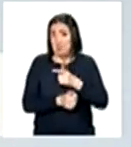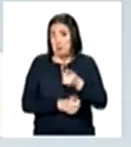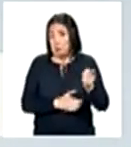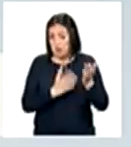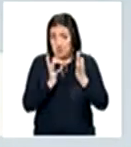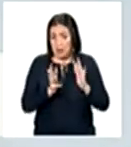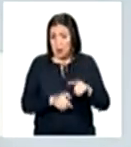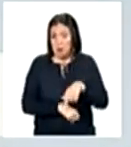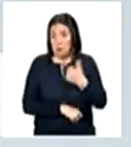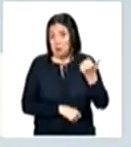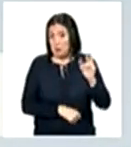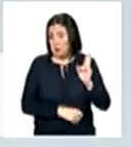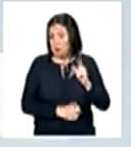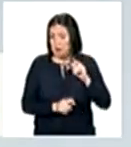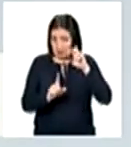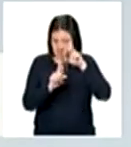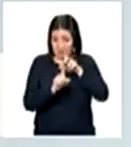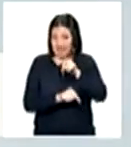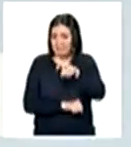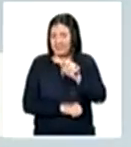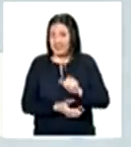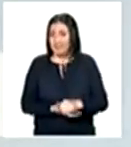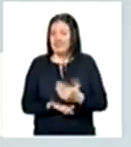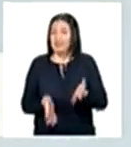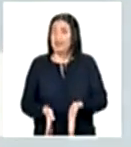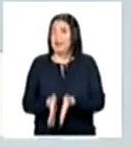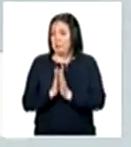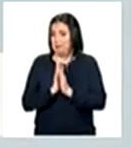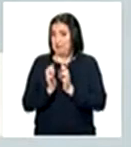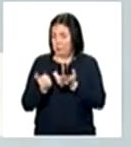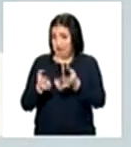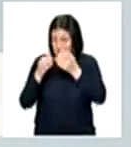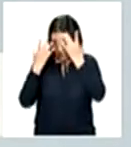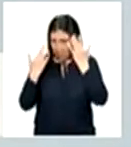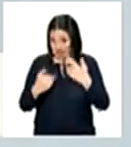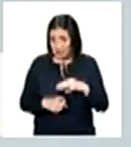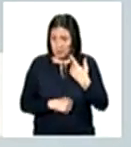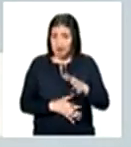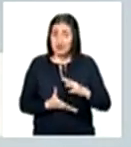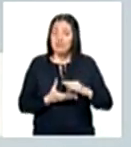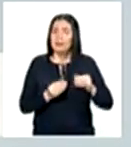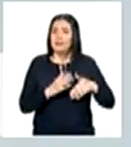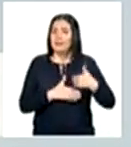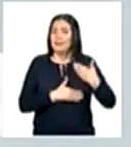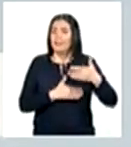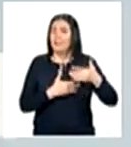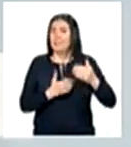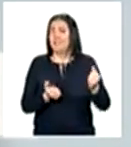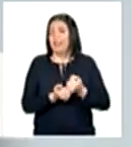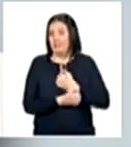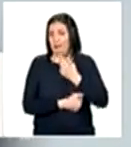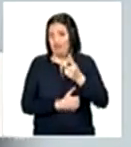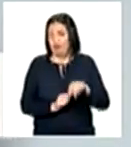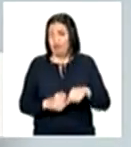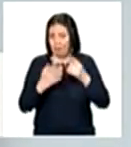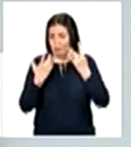Y colegas fueron testigos de esta original propuesta que sellará su historia de amor.